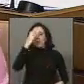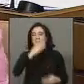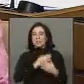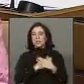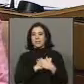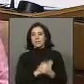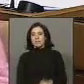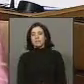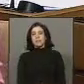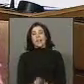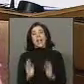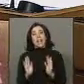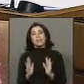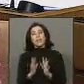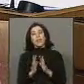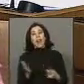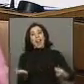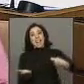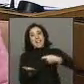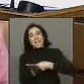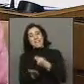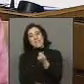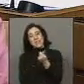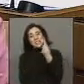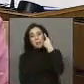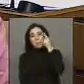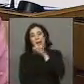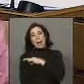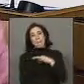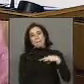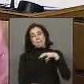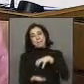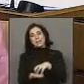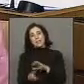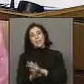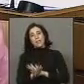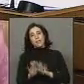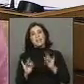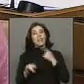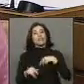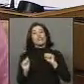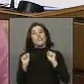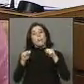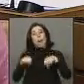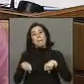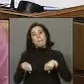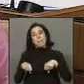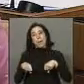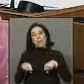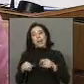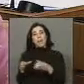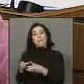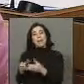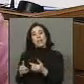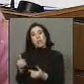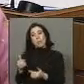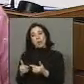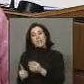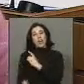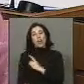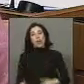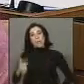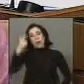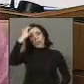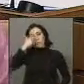Bachelet. Esperamos un gran financiamiento para este ministerio. He dicho y lo aprobaremos como bancada y como